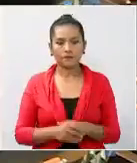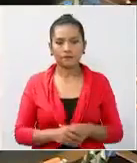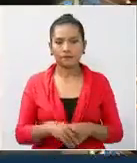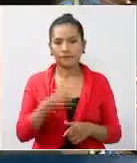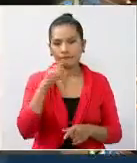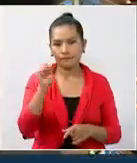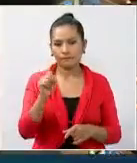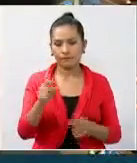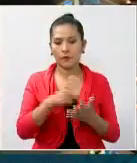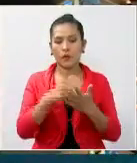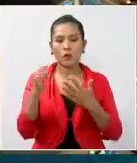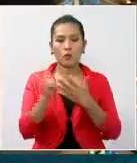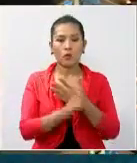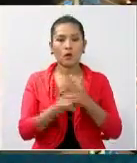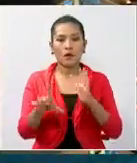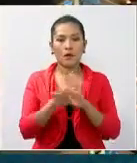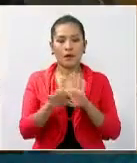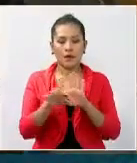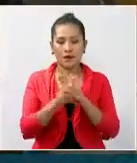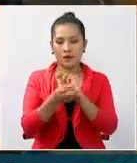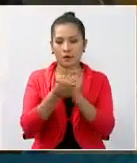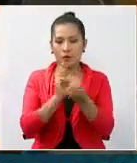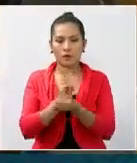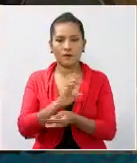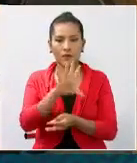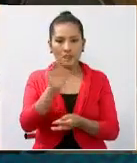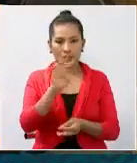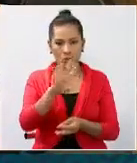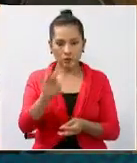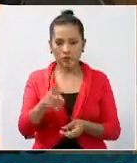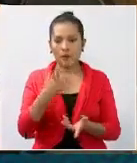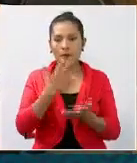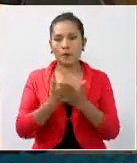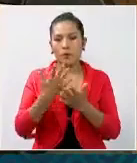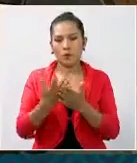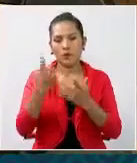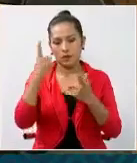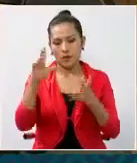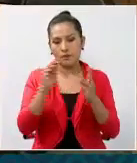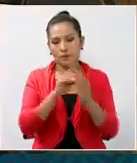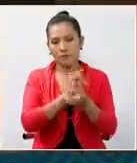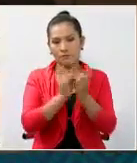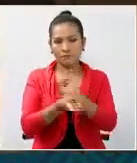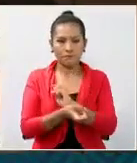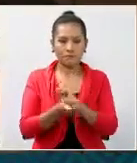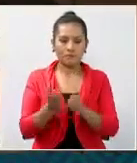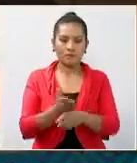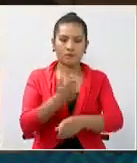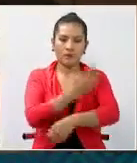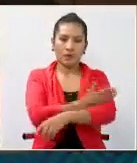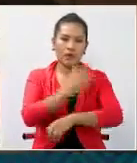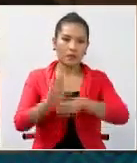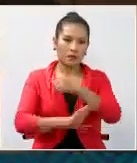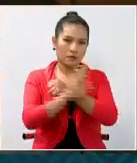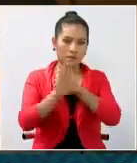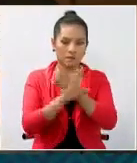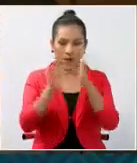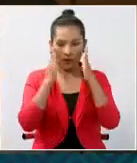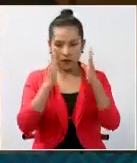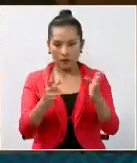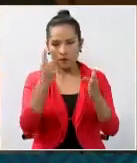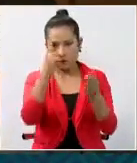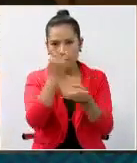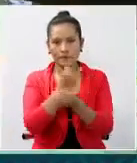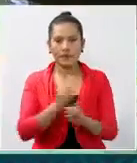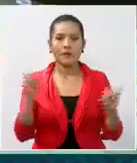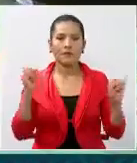El proyecto de ley que modifica la ley 548 plantea incluir la prevención, atención y acompañamiento a la independización